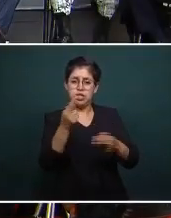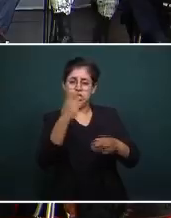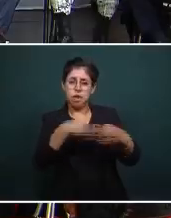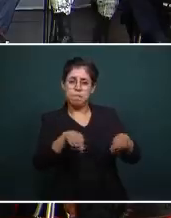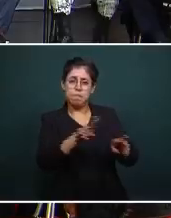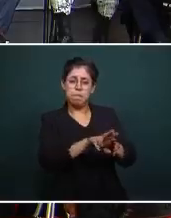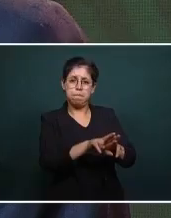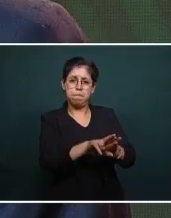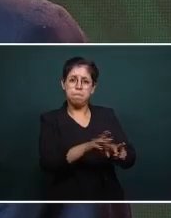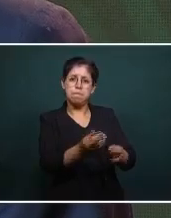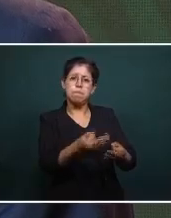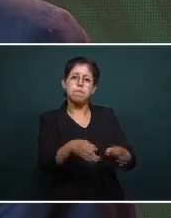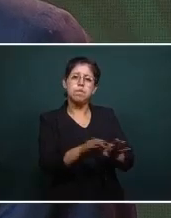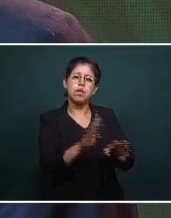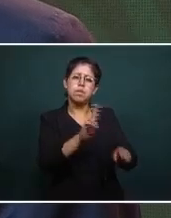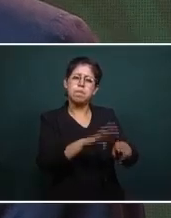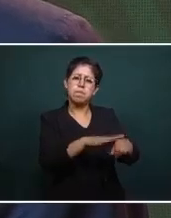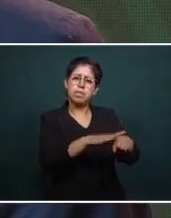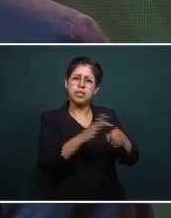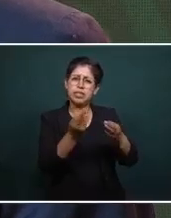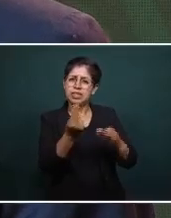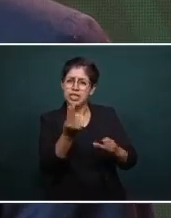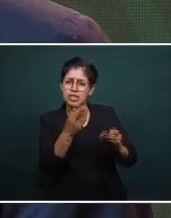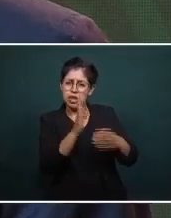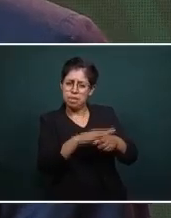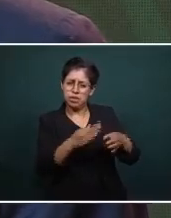haber obras que